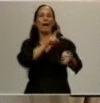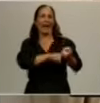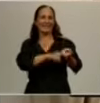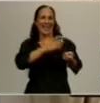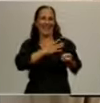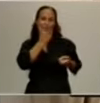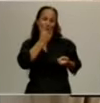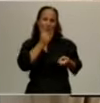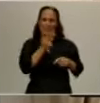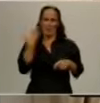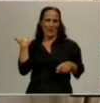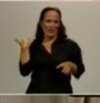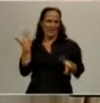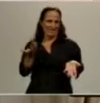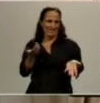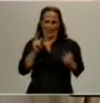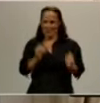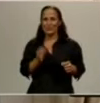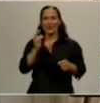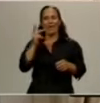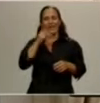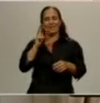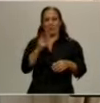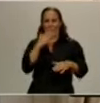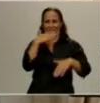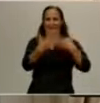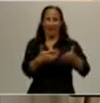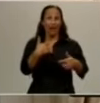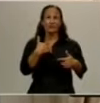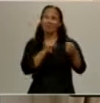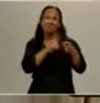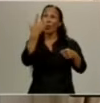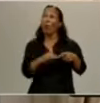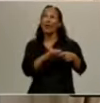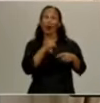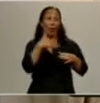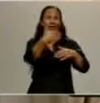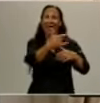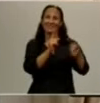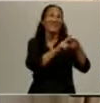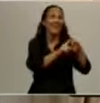días de lo de Néstor y que además no pensaba casarme con nadie.